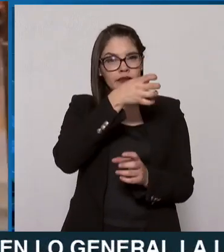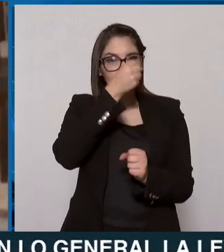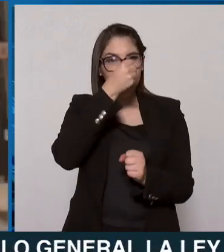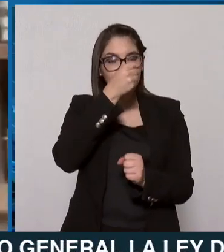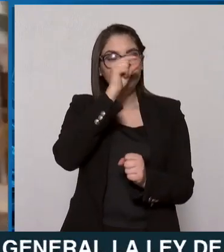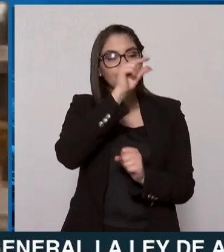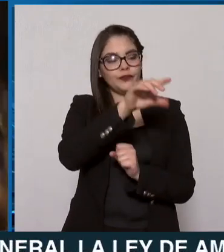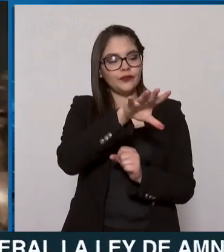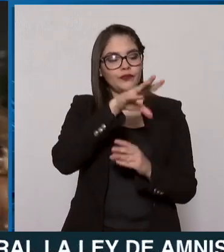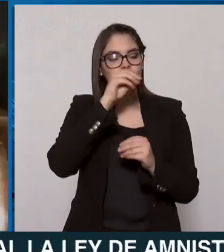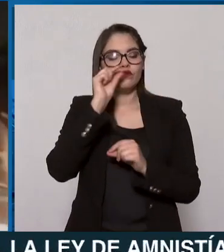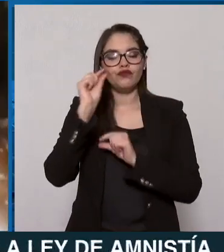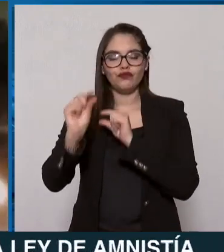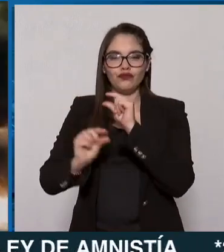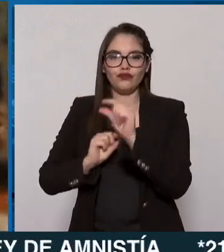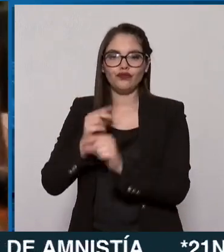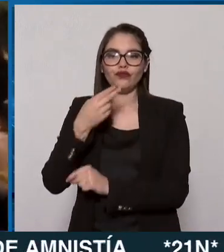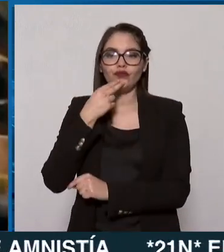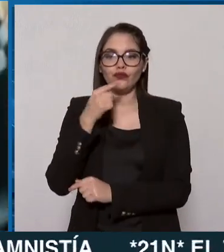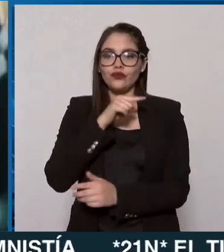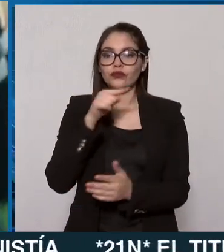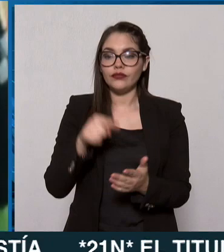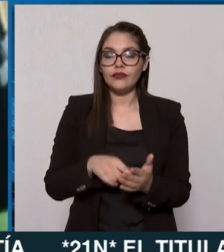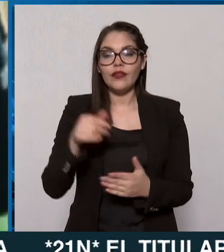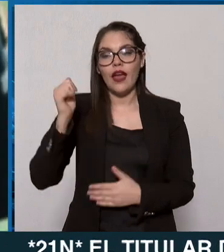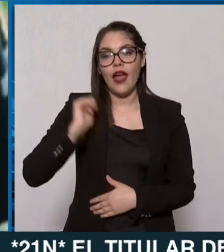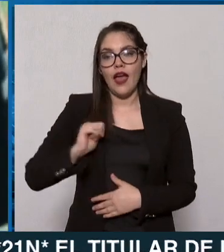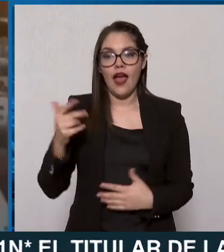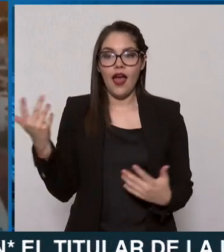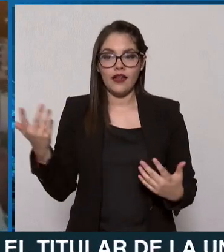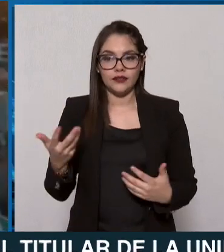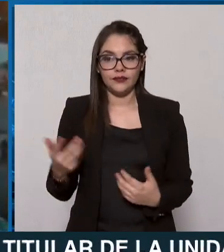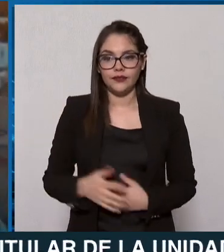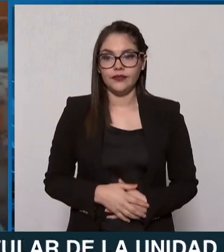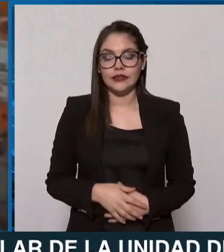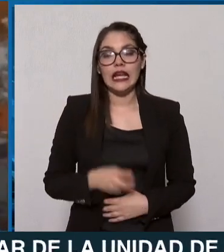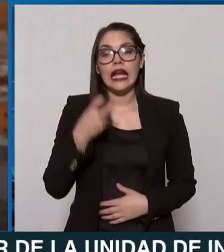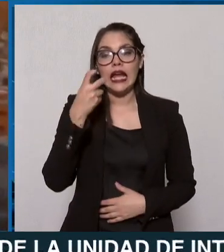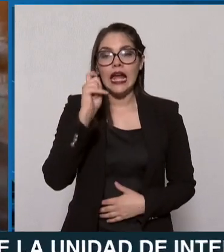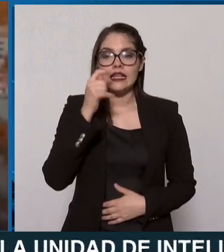y retomar los rituales que se hacían. Esa es la